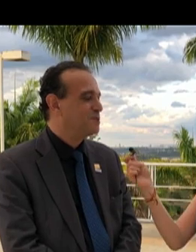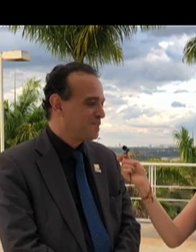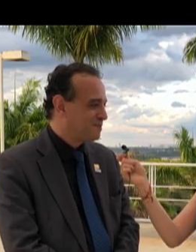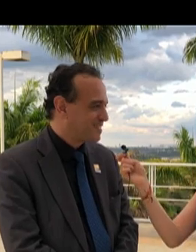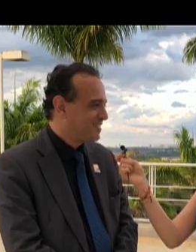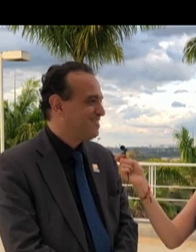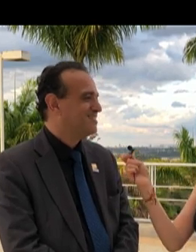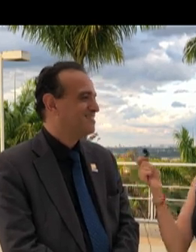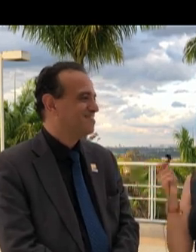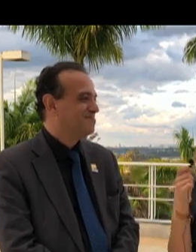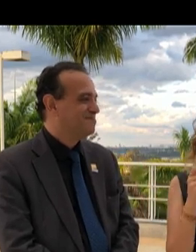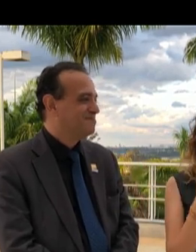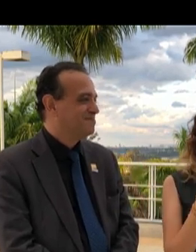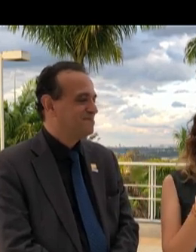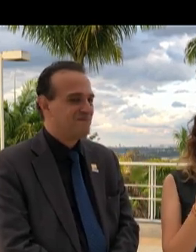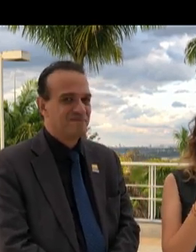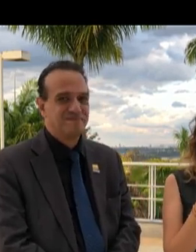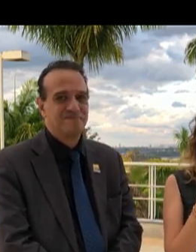aspecto. Muchísimas gracias.